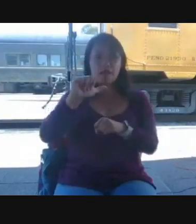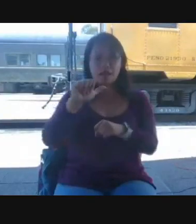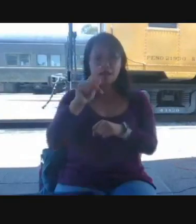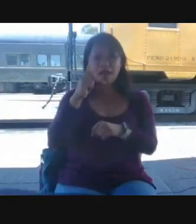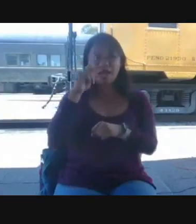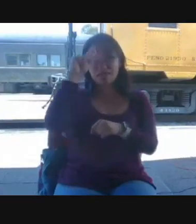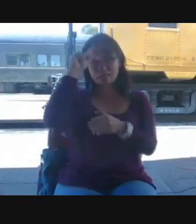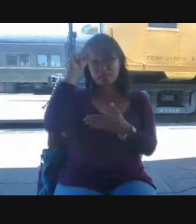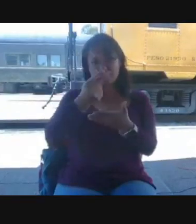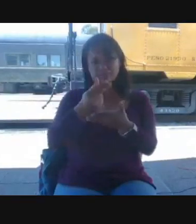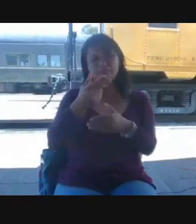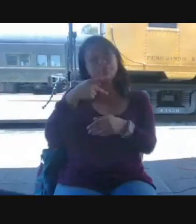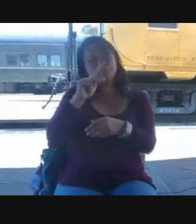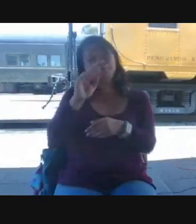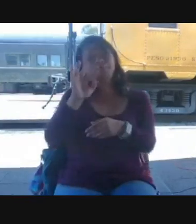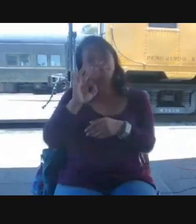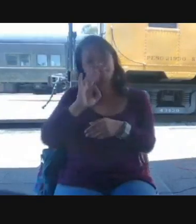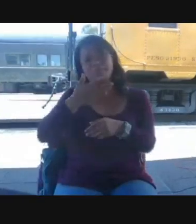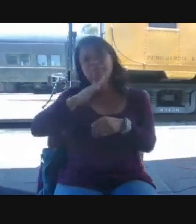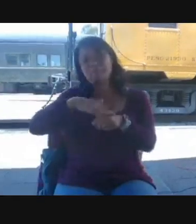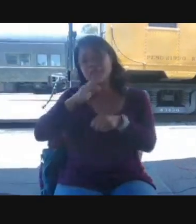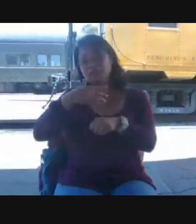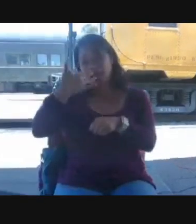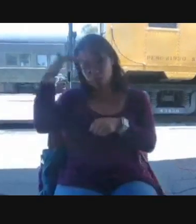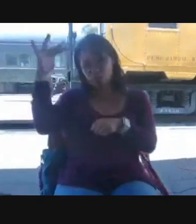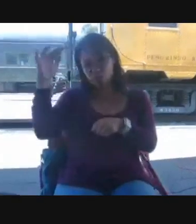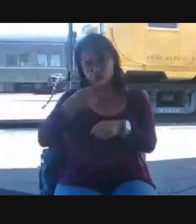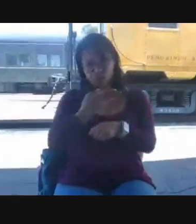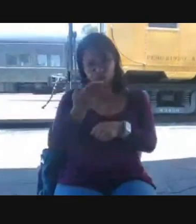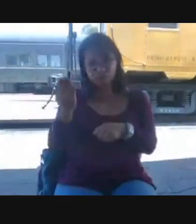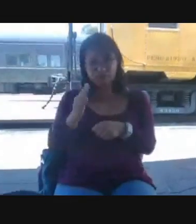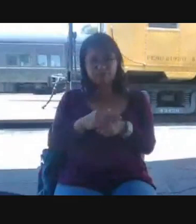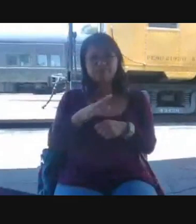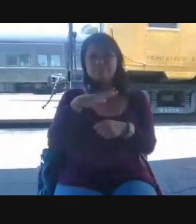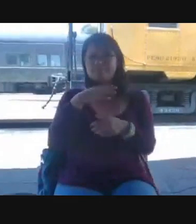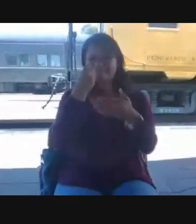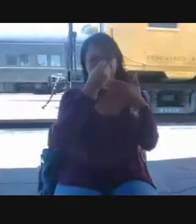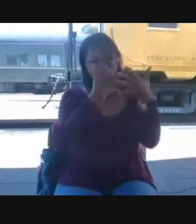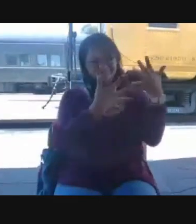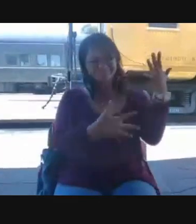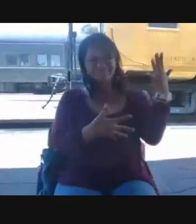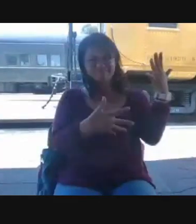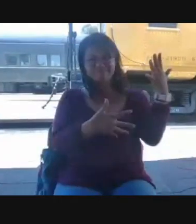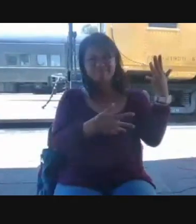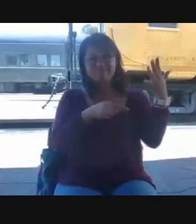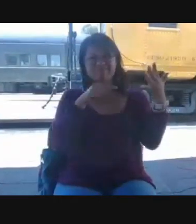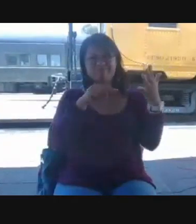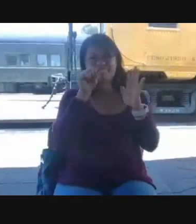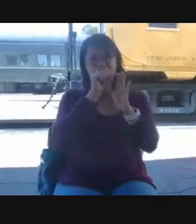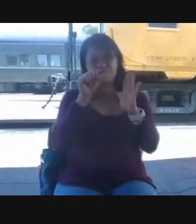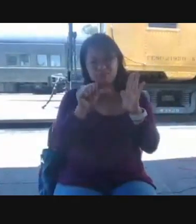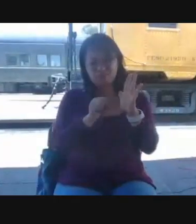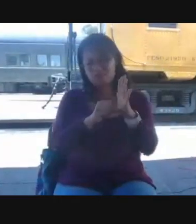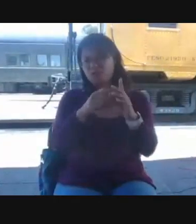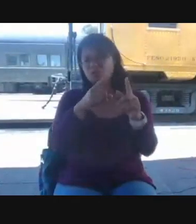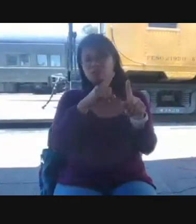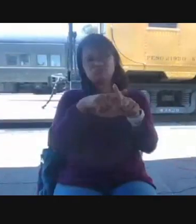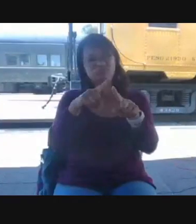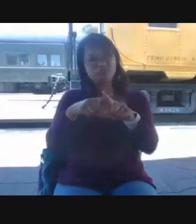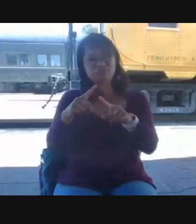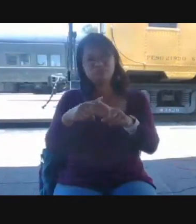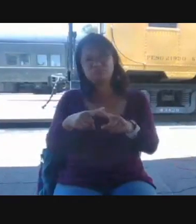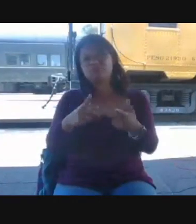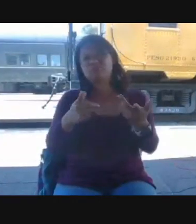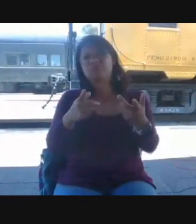ya más grandes ustedes. Pero pueden visitarnos ahí, igual tenemos toda una lista de publicaciones donde ustedes pueden